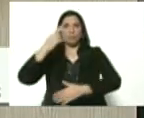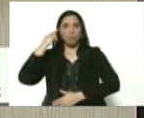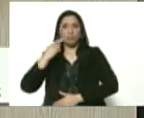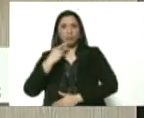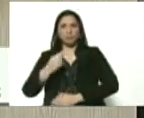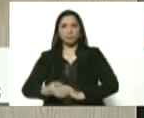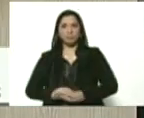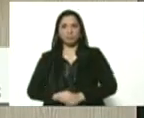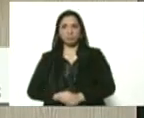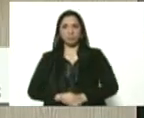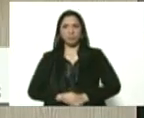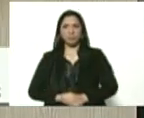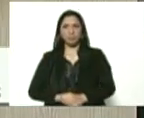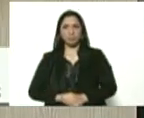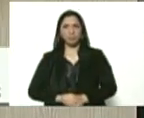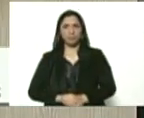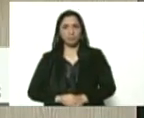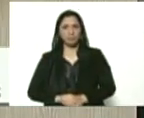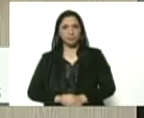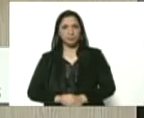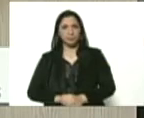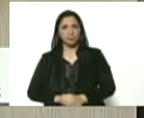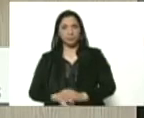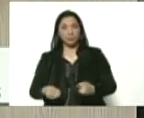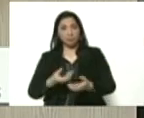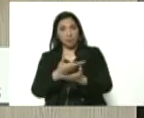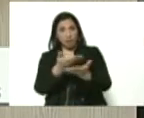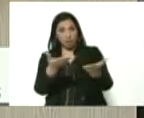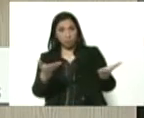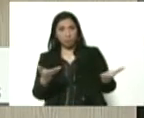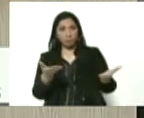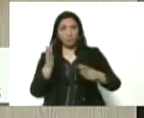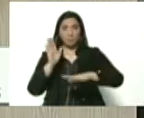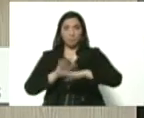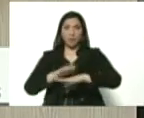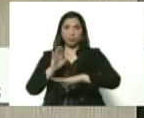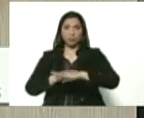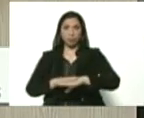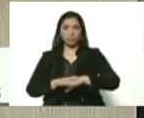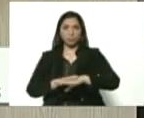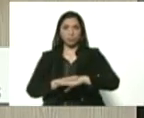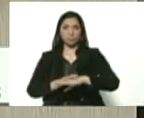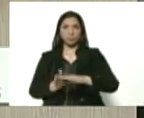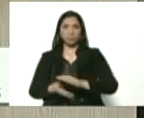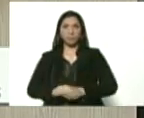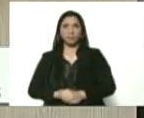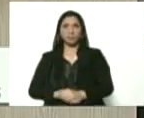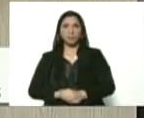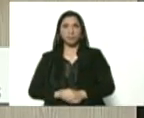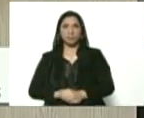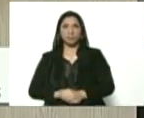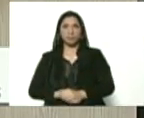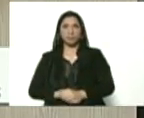Bolivariana. Esos son los hechos que ocurrieron en estas horas.